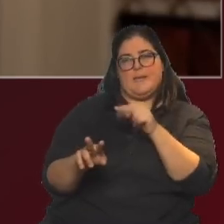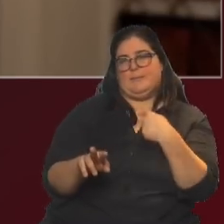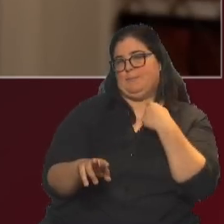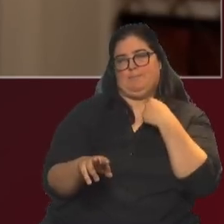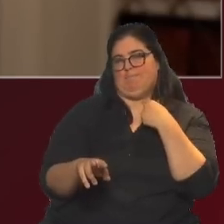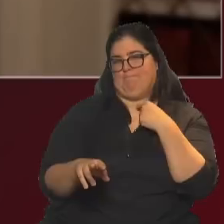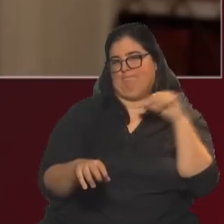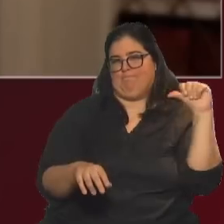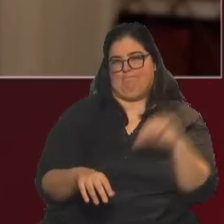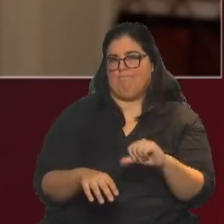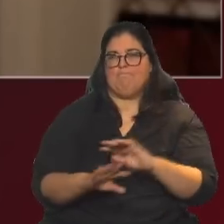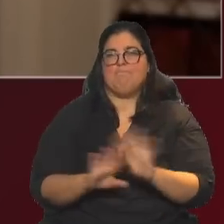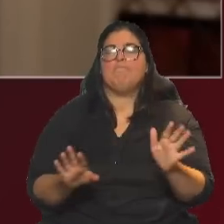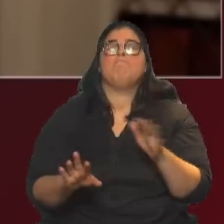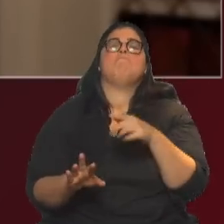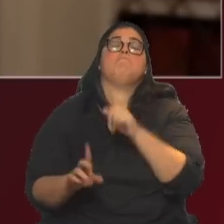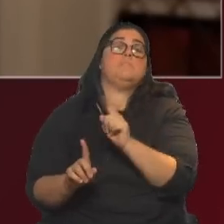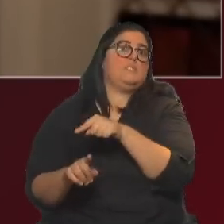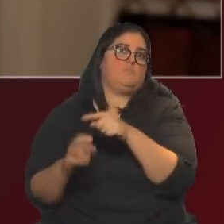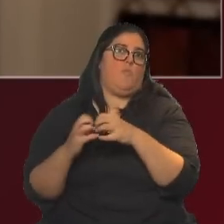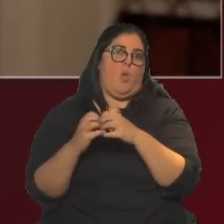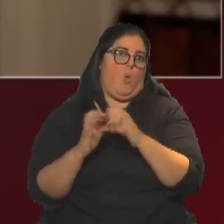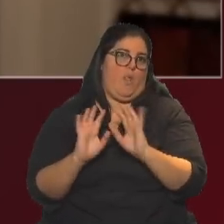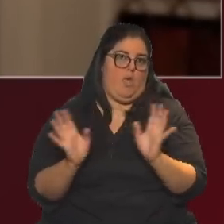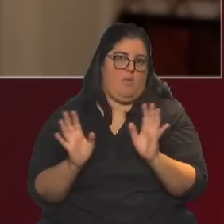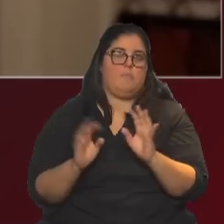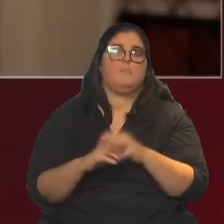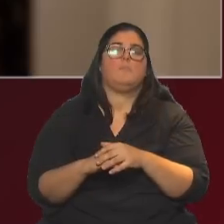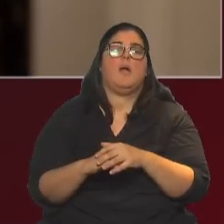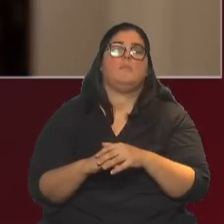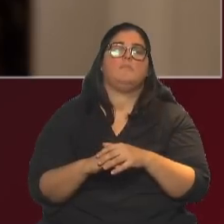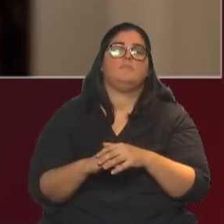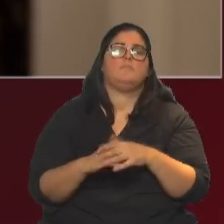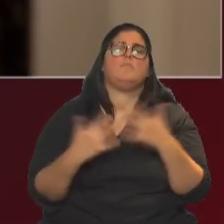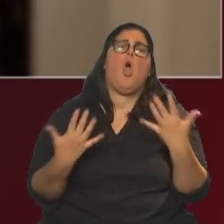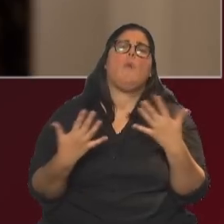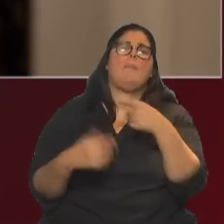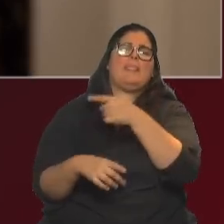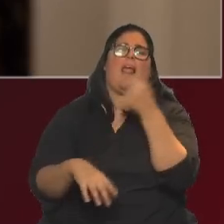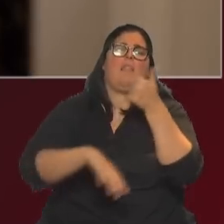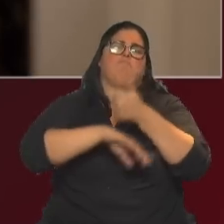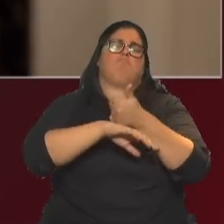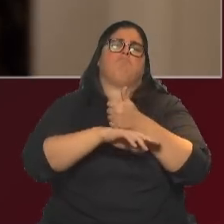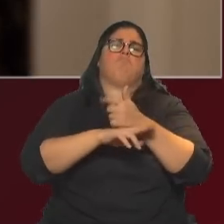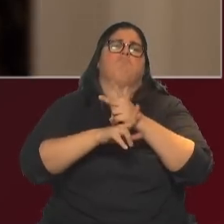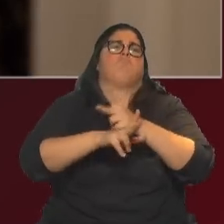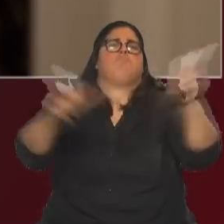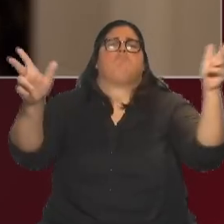es el problema al cual se enfrenta Boris Johnson de aquí en más. Él obviamente salió a presentar